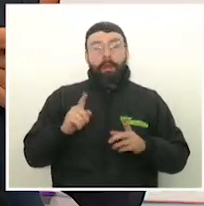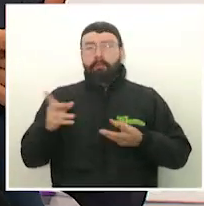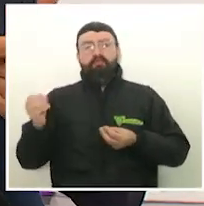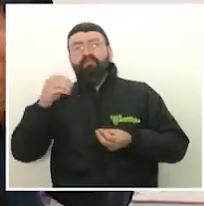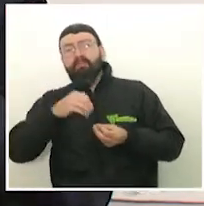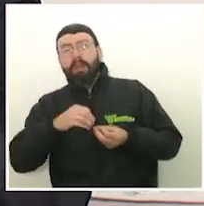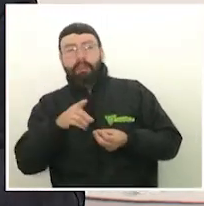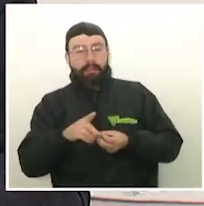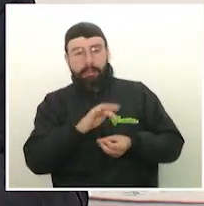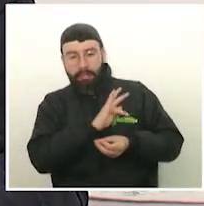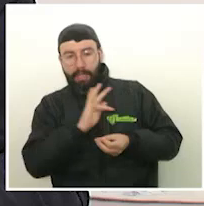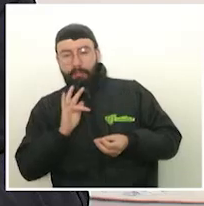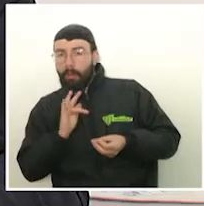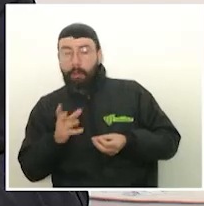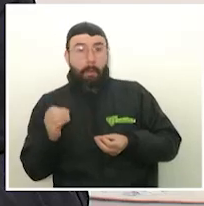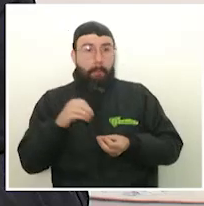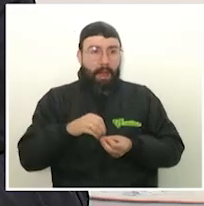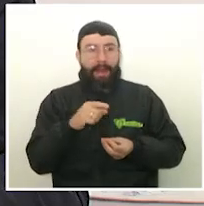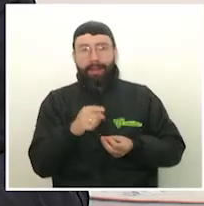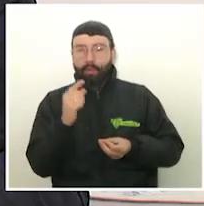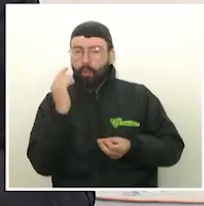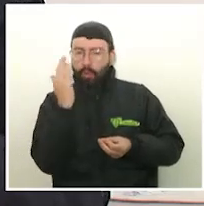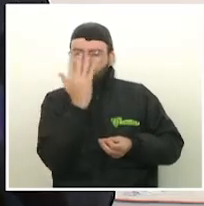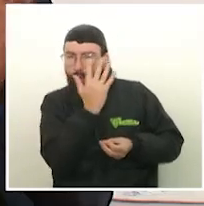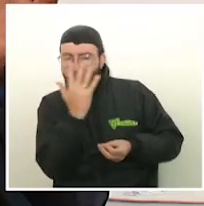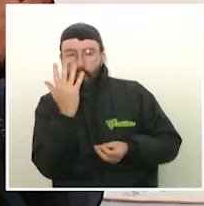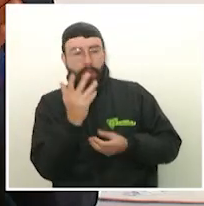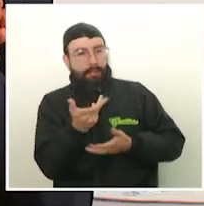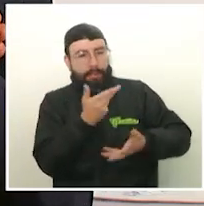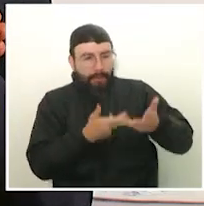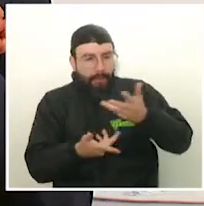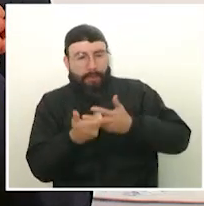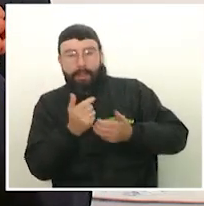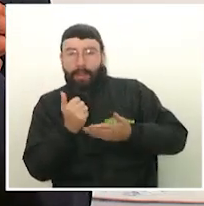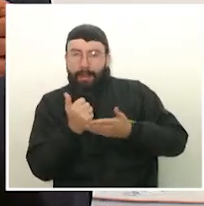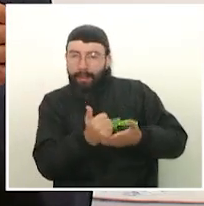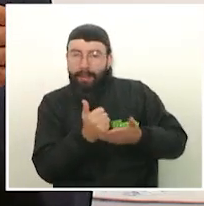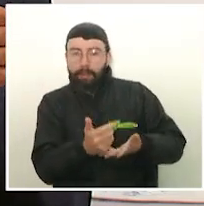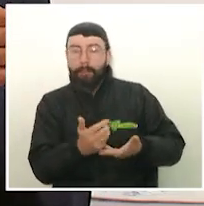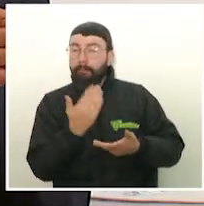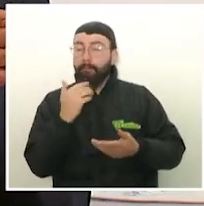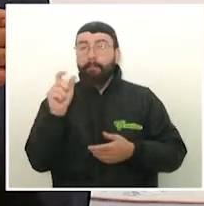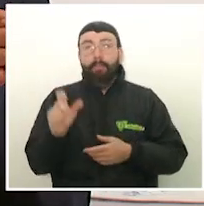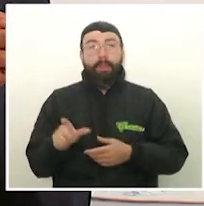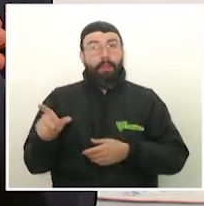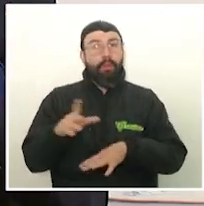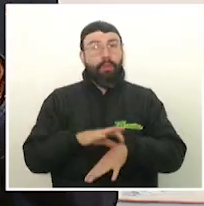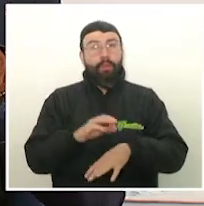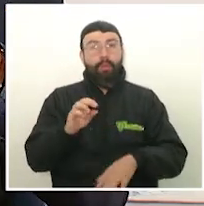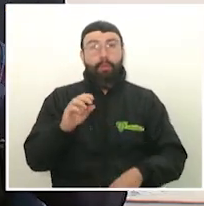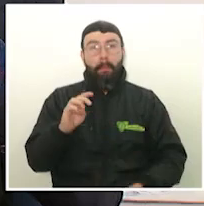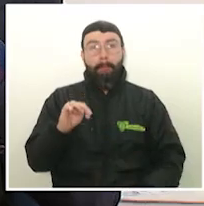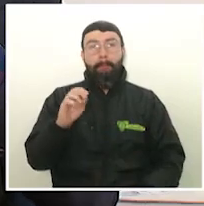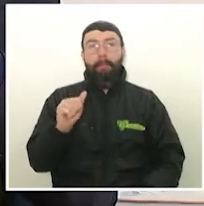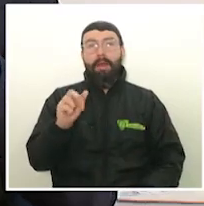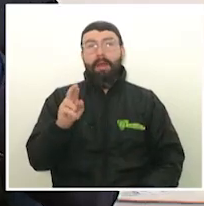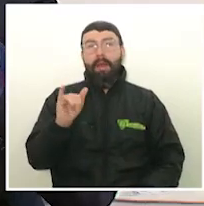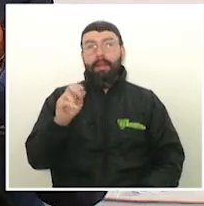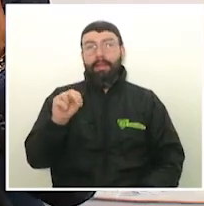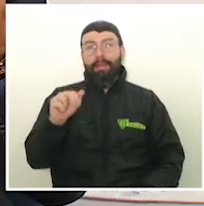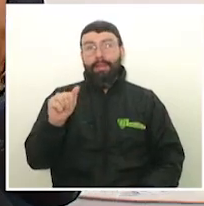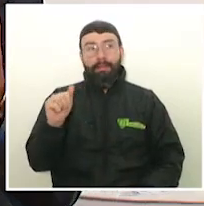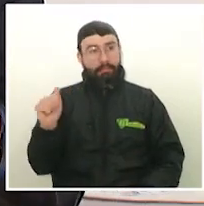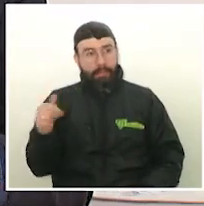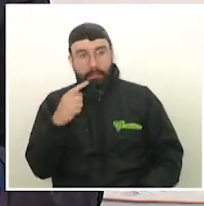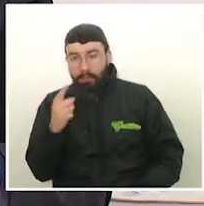terapéutico estamos utilizando los colores, como también con la doctora Marina Semanate hacemos lo del fuego